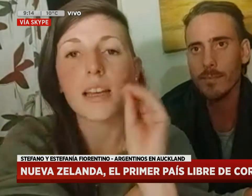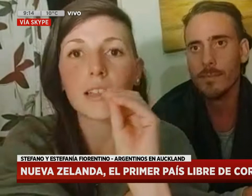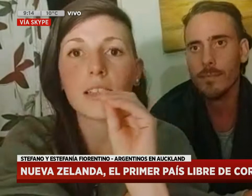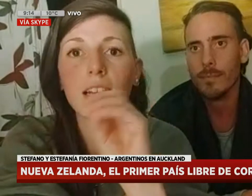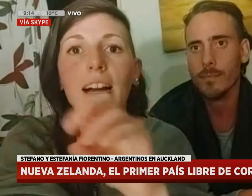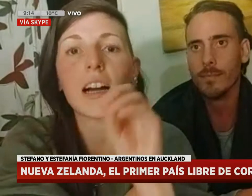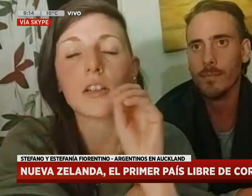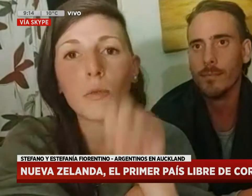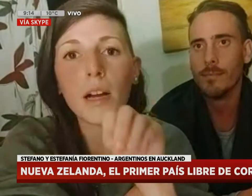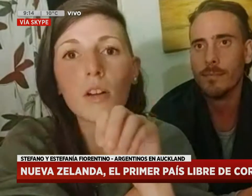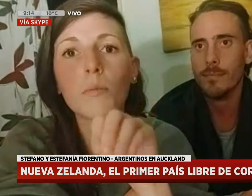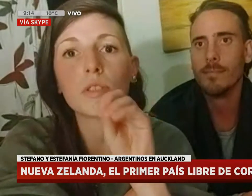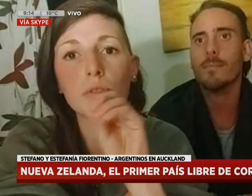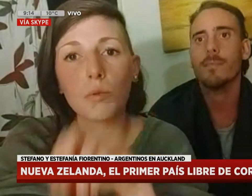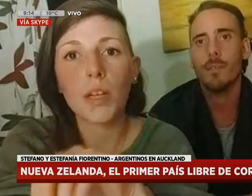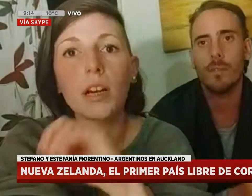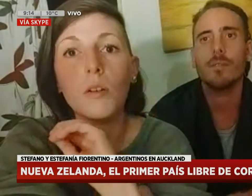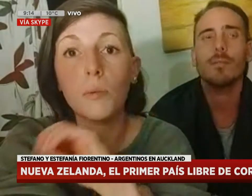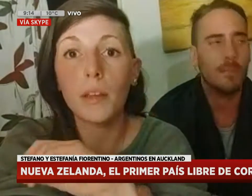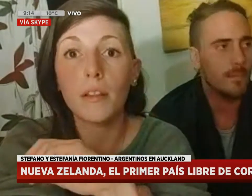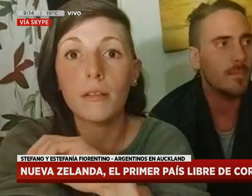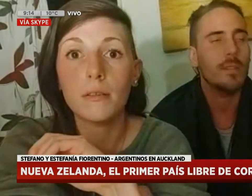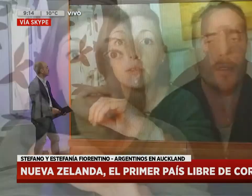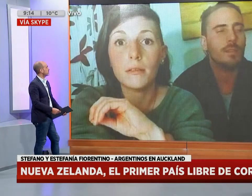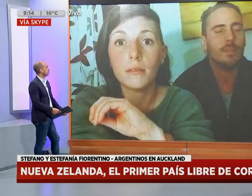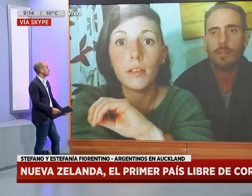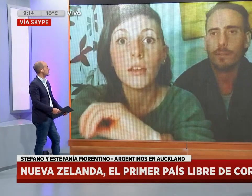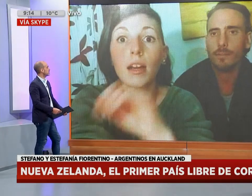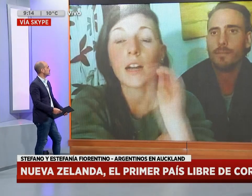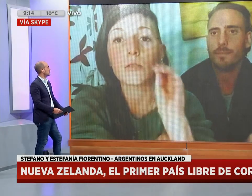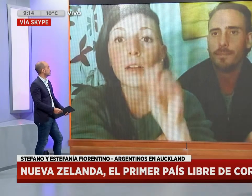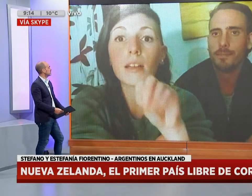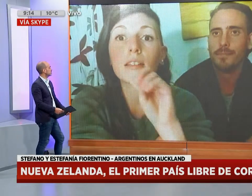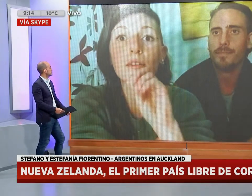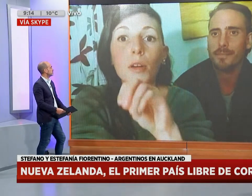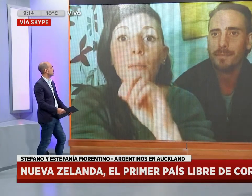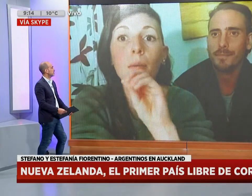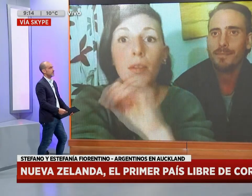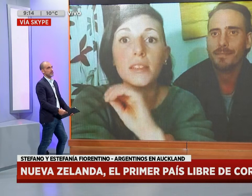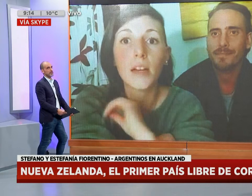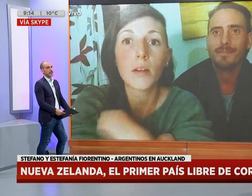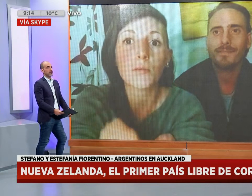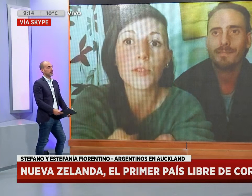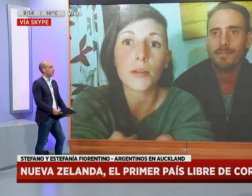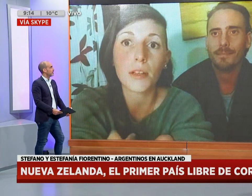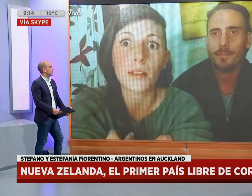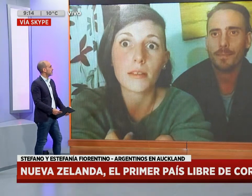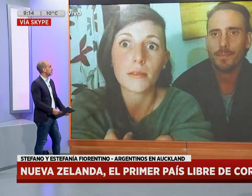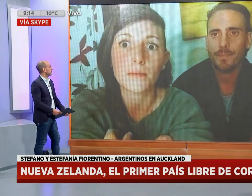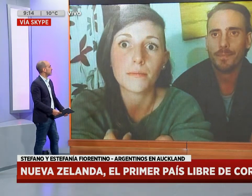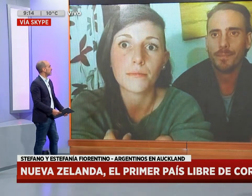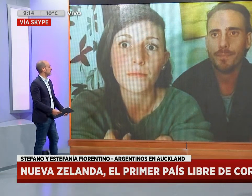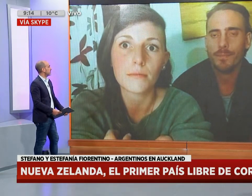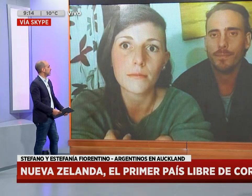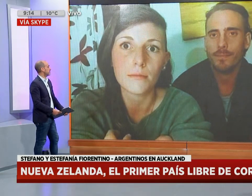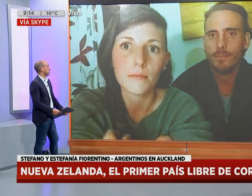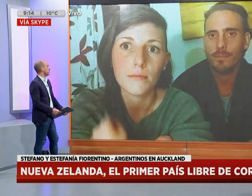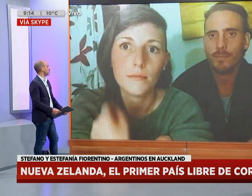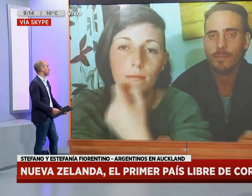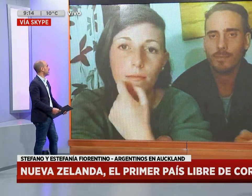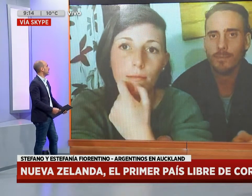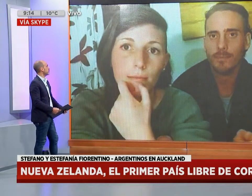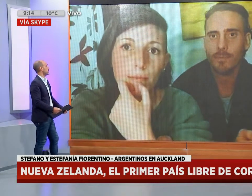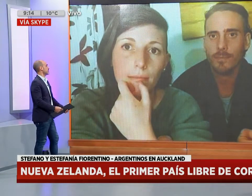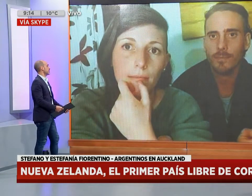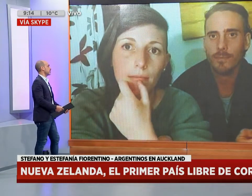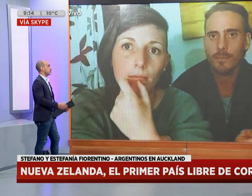importante, es que decía: actúa como si tuvieras COVID. Perfecto. Actuar, claro, de esta forma puede salvar muchas vidas. Sí, sí, sí, me imagino. Sí, es